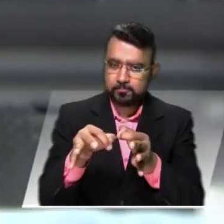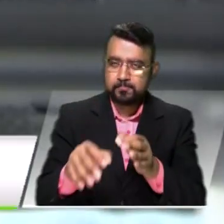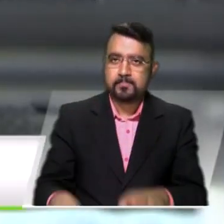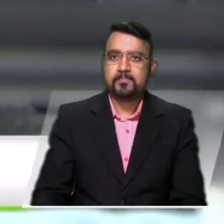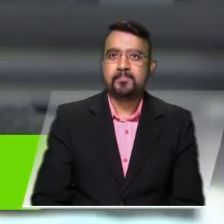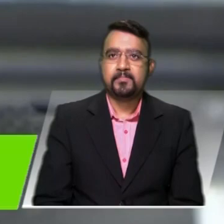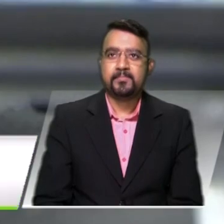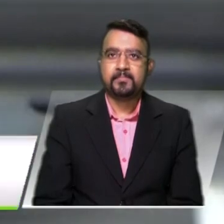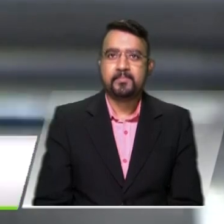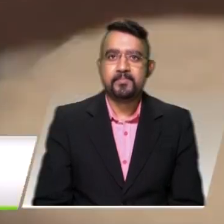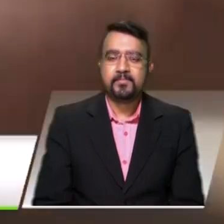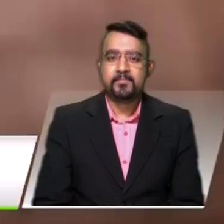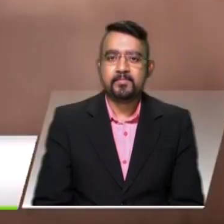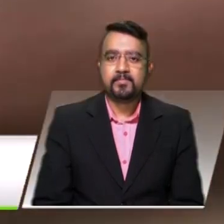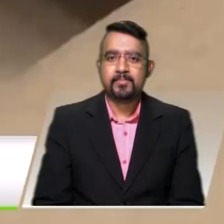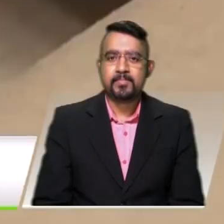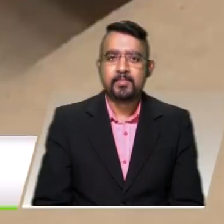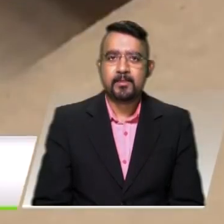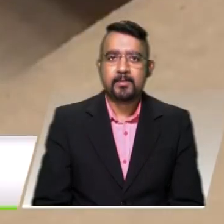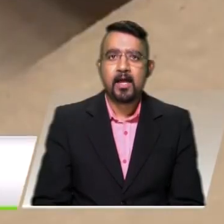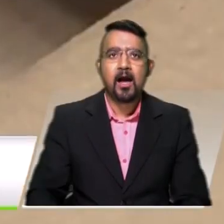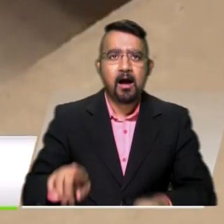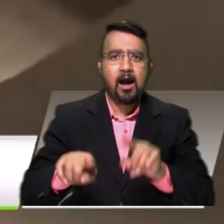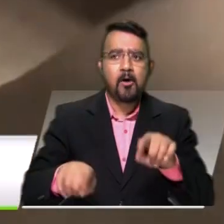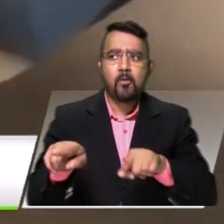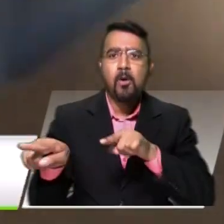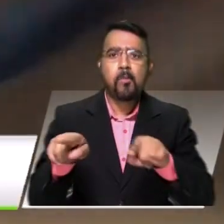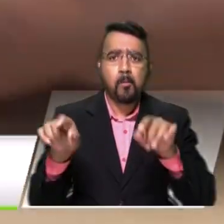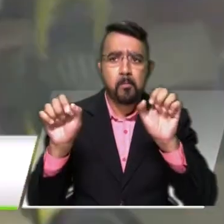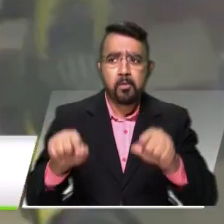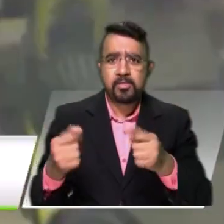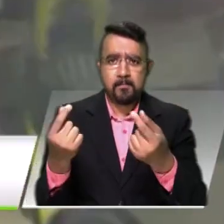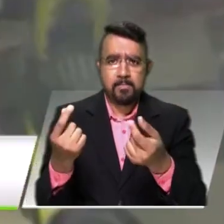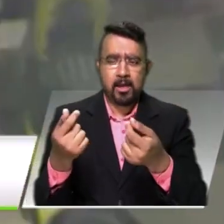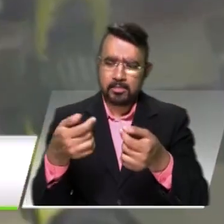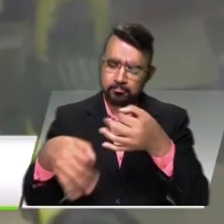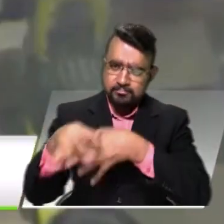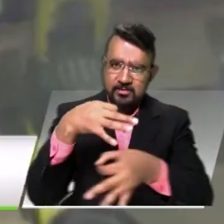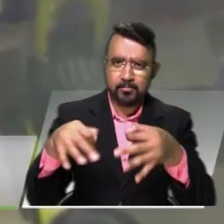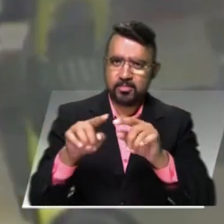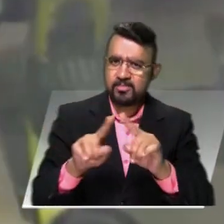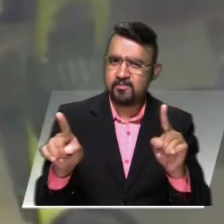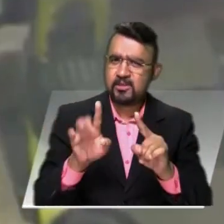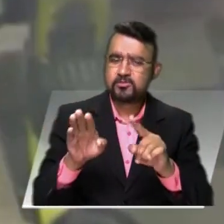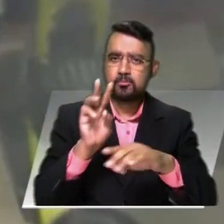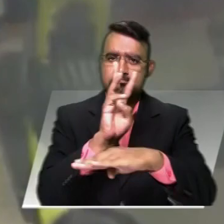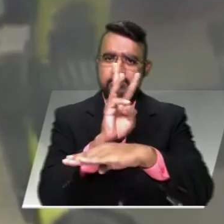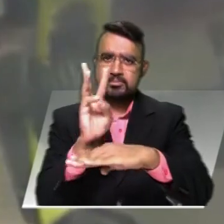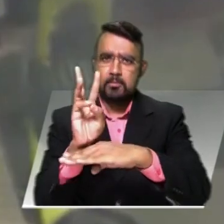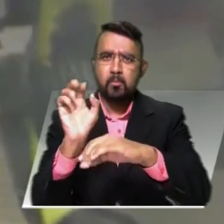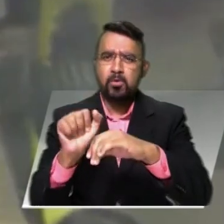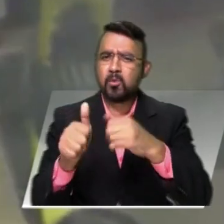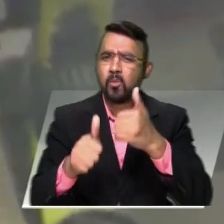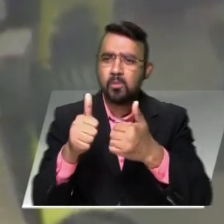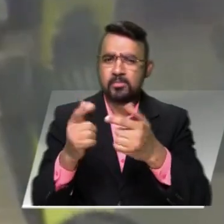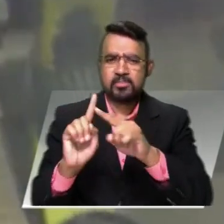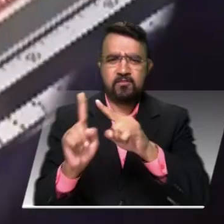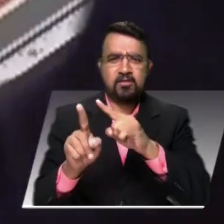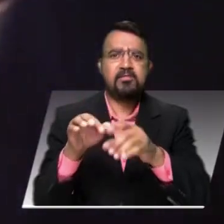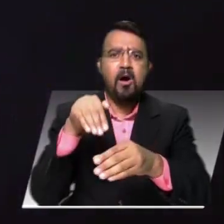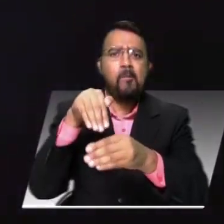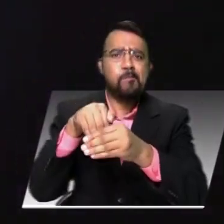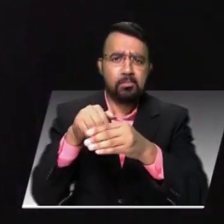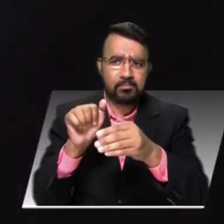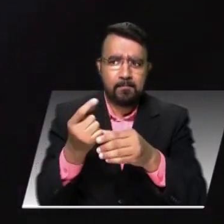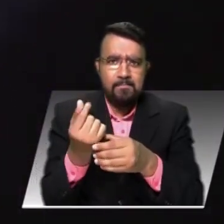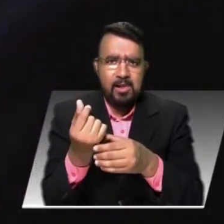En el país han aparecido plataformas que permiten realizar el cambio de divisas, ofreciendo a los usuarios tener una billetera multimoneda en la que puedan convertir